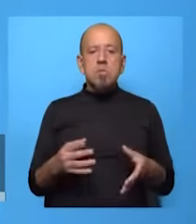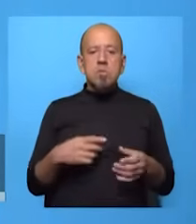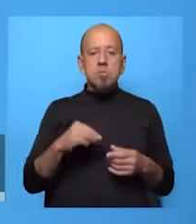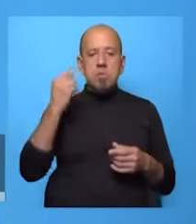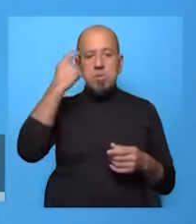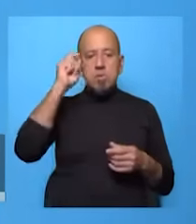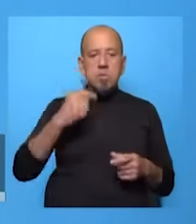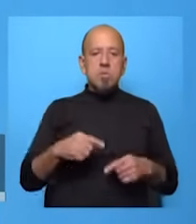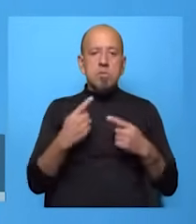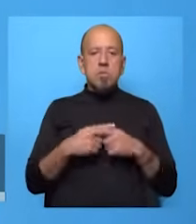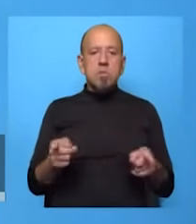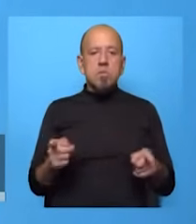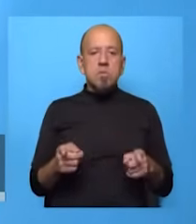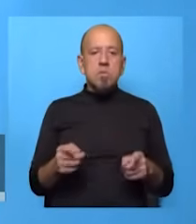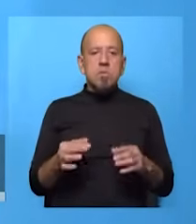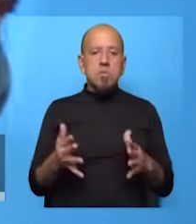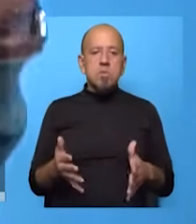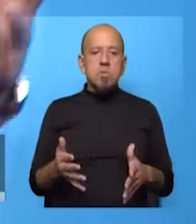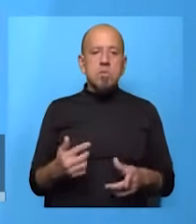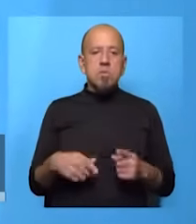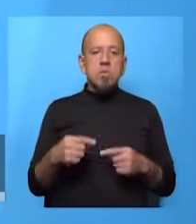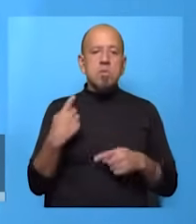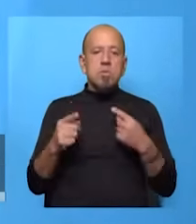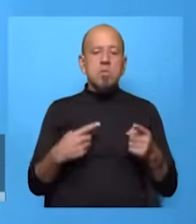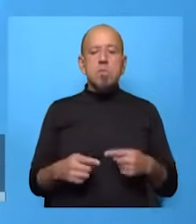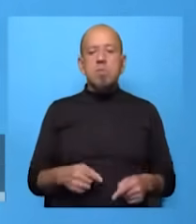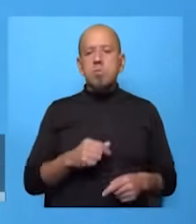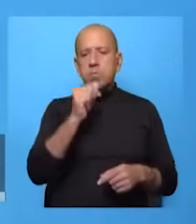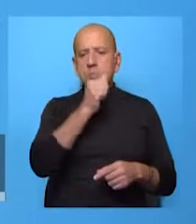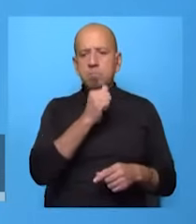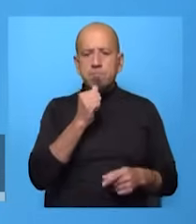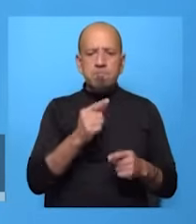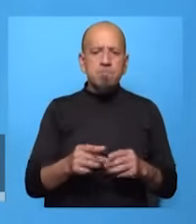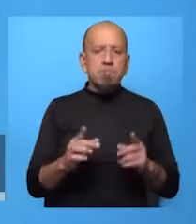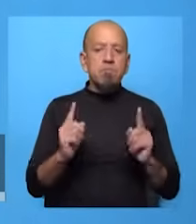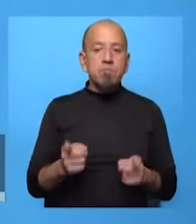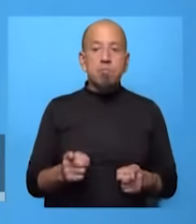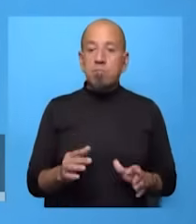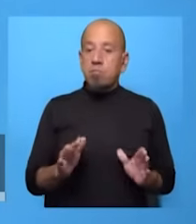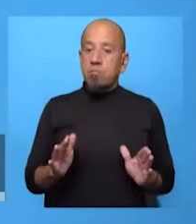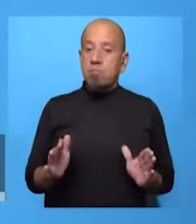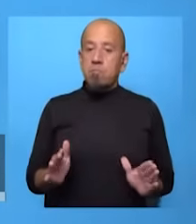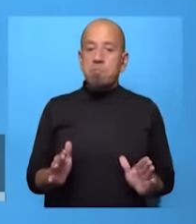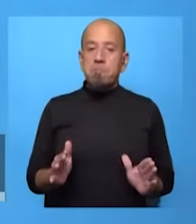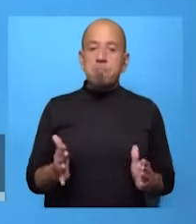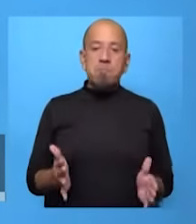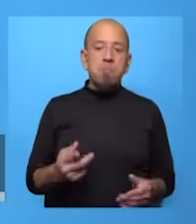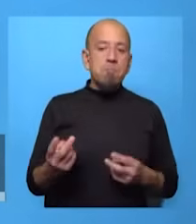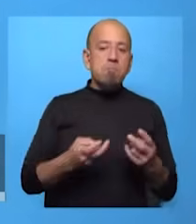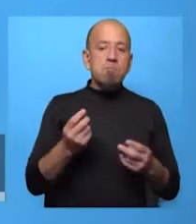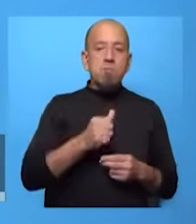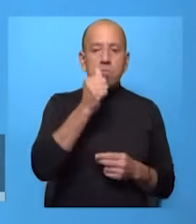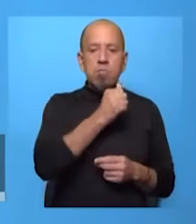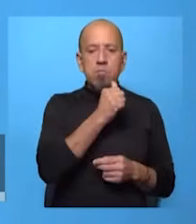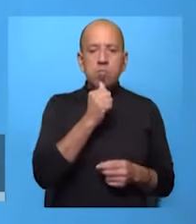distintas porque nos animamos a escuchar distintas soluciones y después tener la valentía para resolver